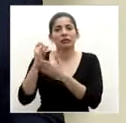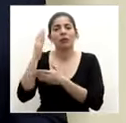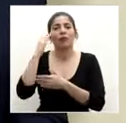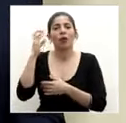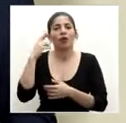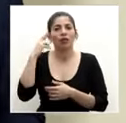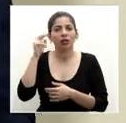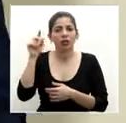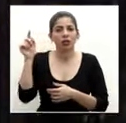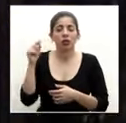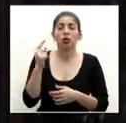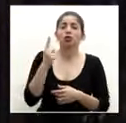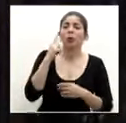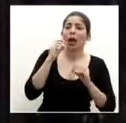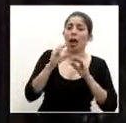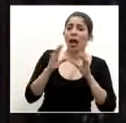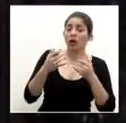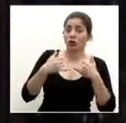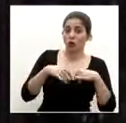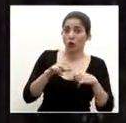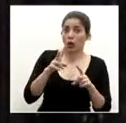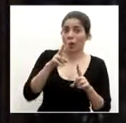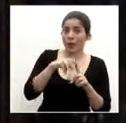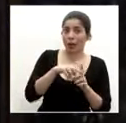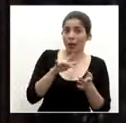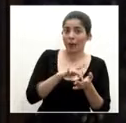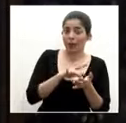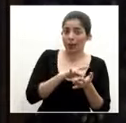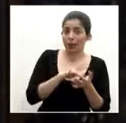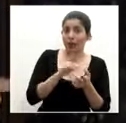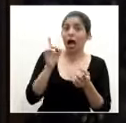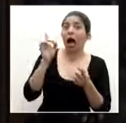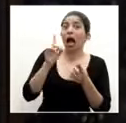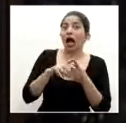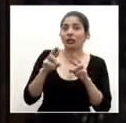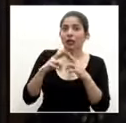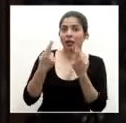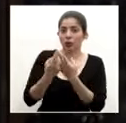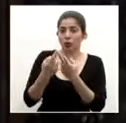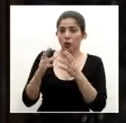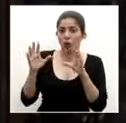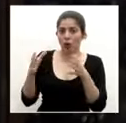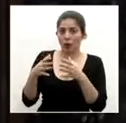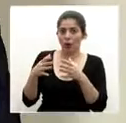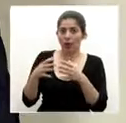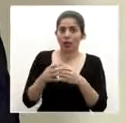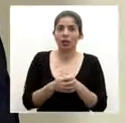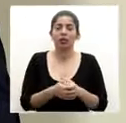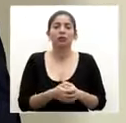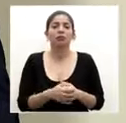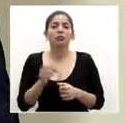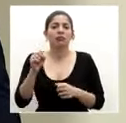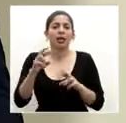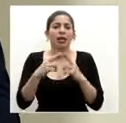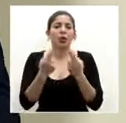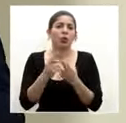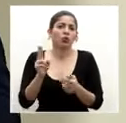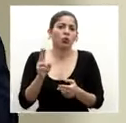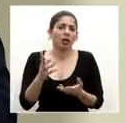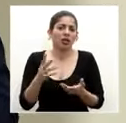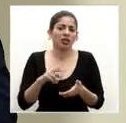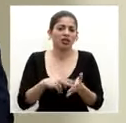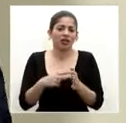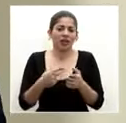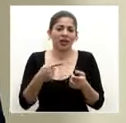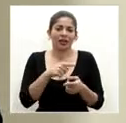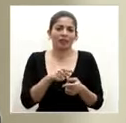porqué. Nada más para estar claro, se va a seguir implementando el medicamento hasta que se reúna el comité de Sí, pues esa reunión es urgente, o sea, eso va a